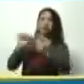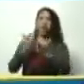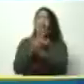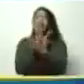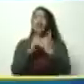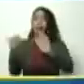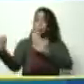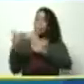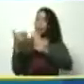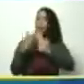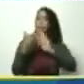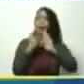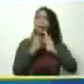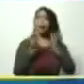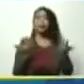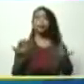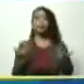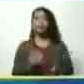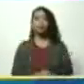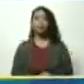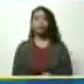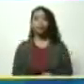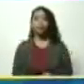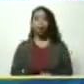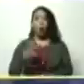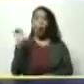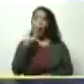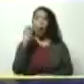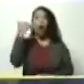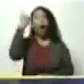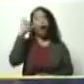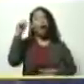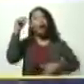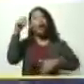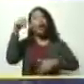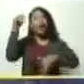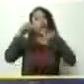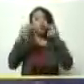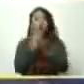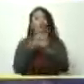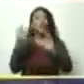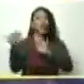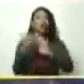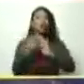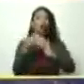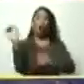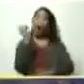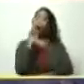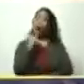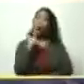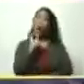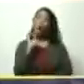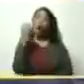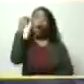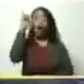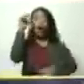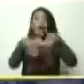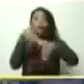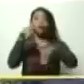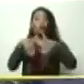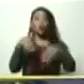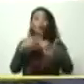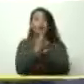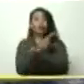medidas coercitivas unilaterales o hay elecciones libres de sanciones o hay elecciones libres de